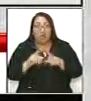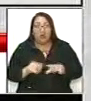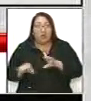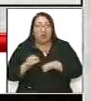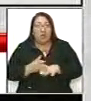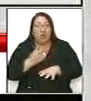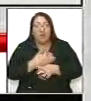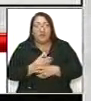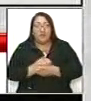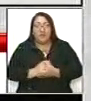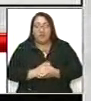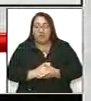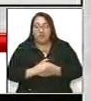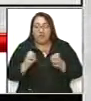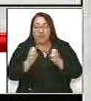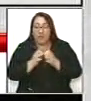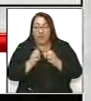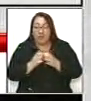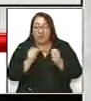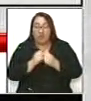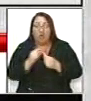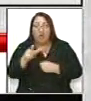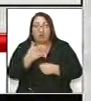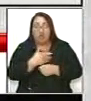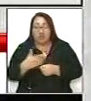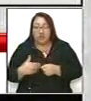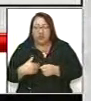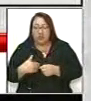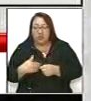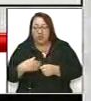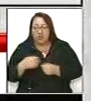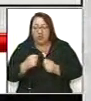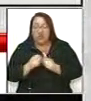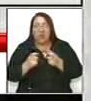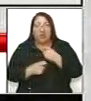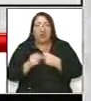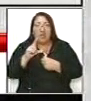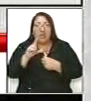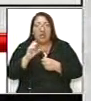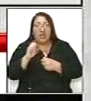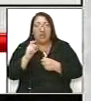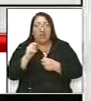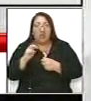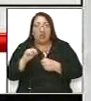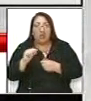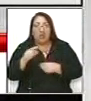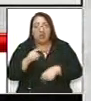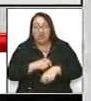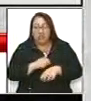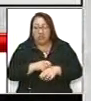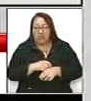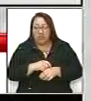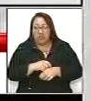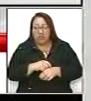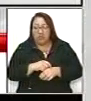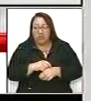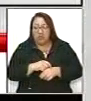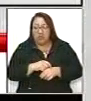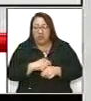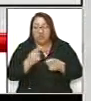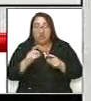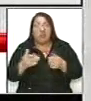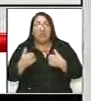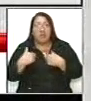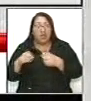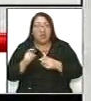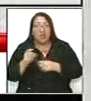hizo el equipo con la presidencia, si no me equivoco, de la congresista letona. Y en ese momento definimos que se tenía